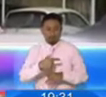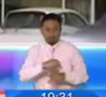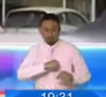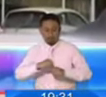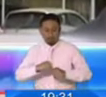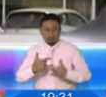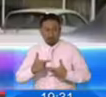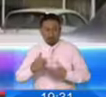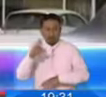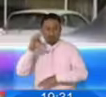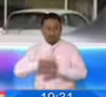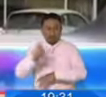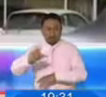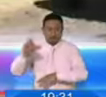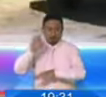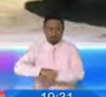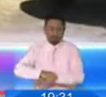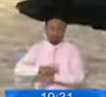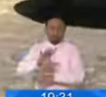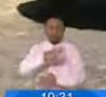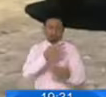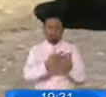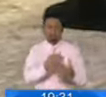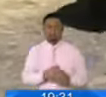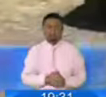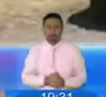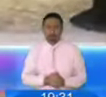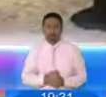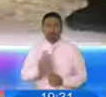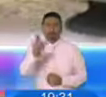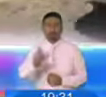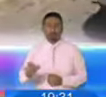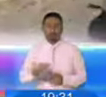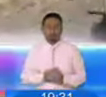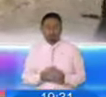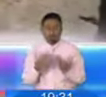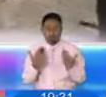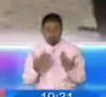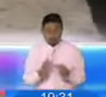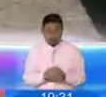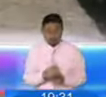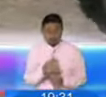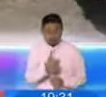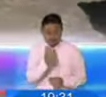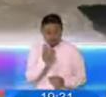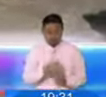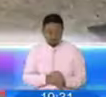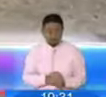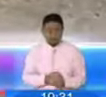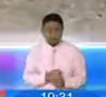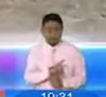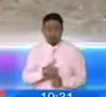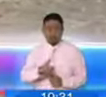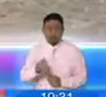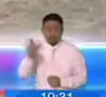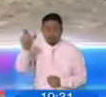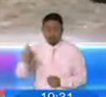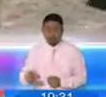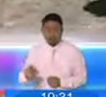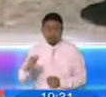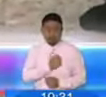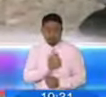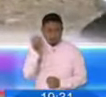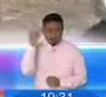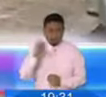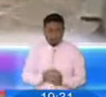orden de las autoridades competentes a estas personas. ¿Quiénes serían los asesinos? Luego de concretar el trabajo, habrían notificado al autor intelectual, quien